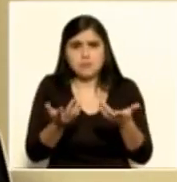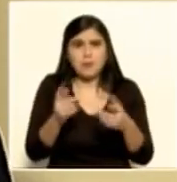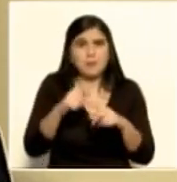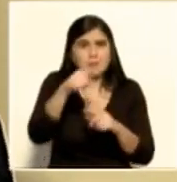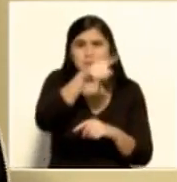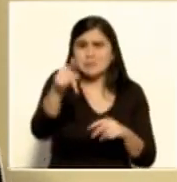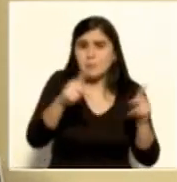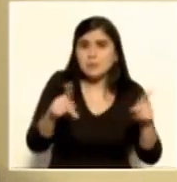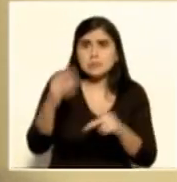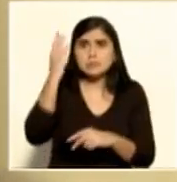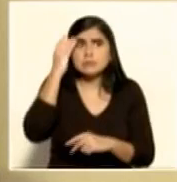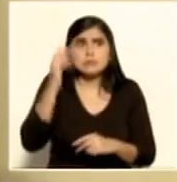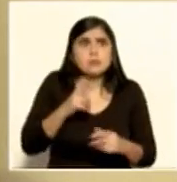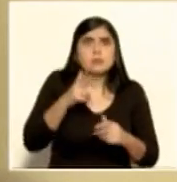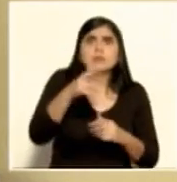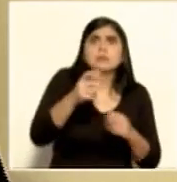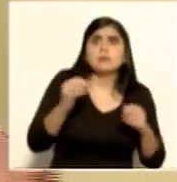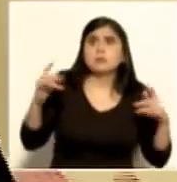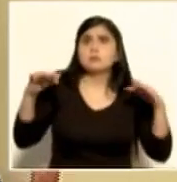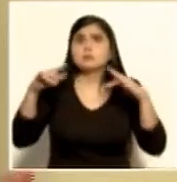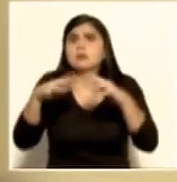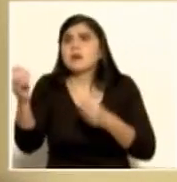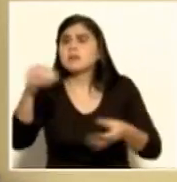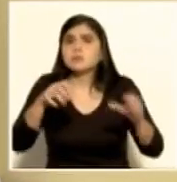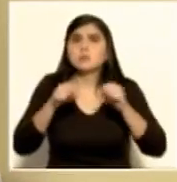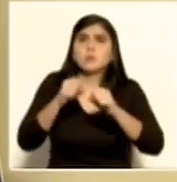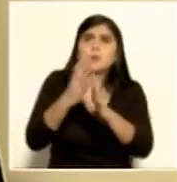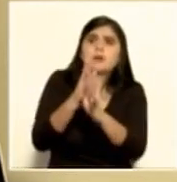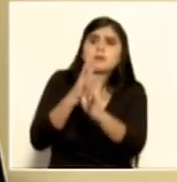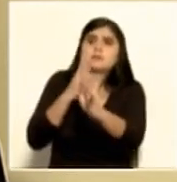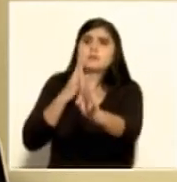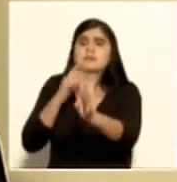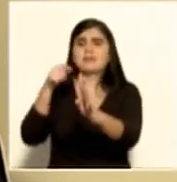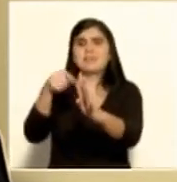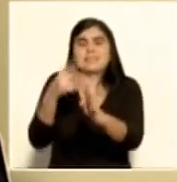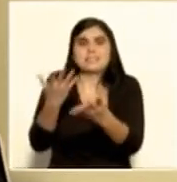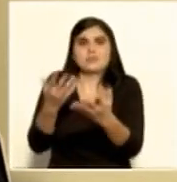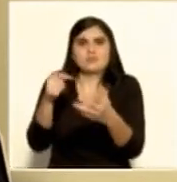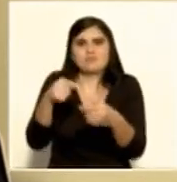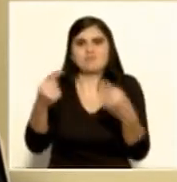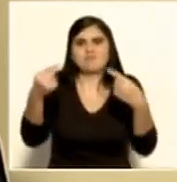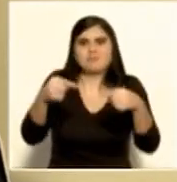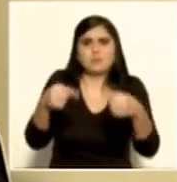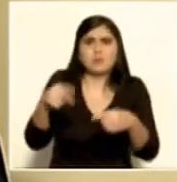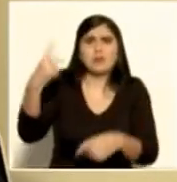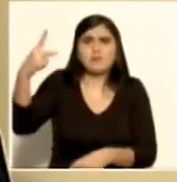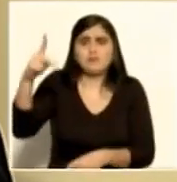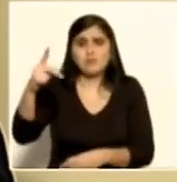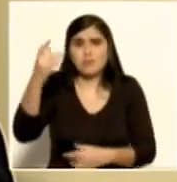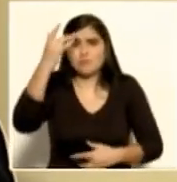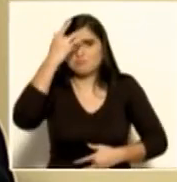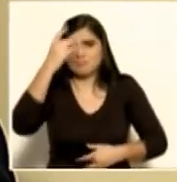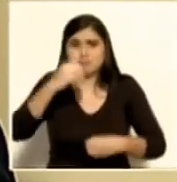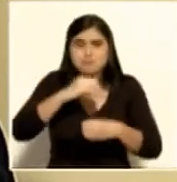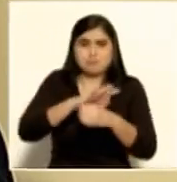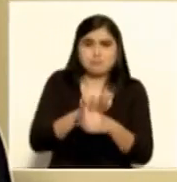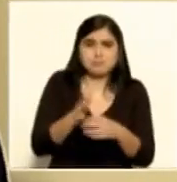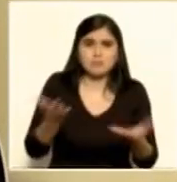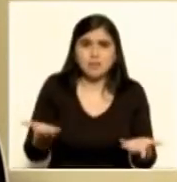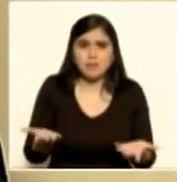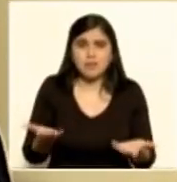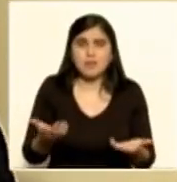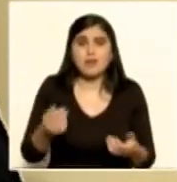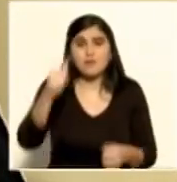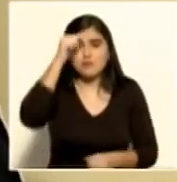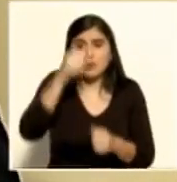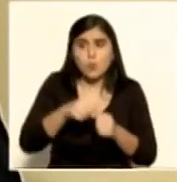haga conglomerados, porque entre más conglomerados hagan, mientras más filas hagan dentro de los supermercados, hay más riesgo de que se contagien. Recordemos que en este justo momento el